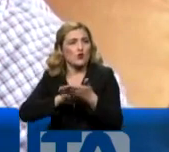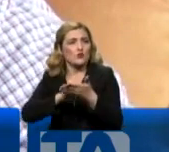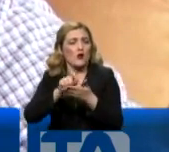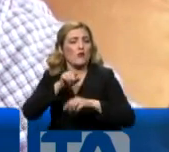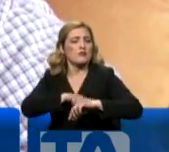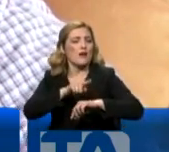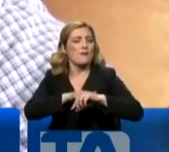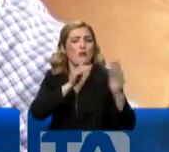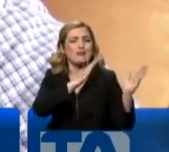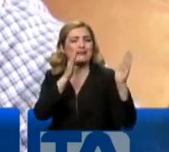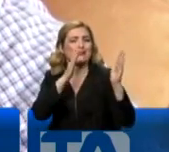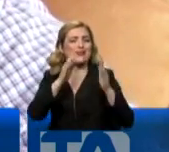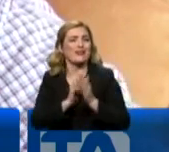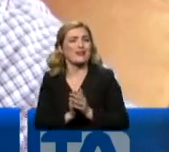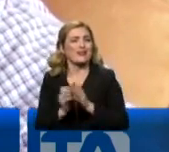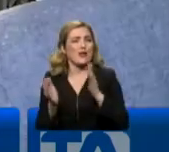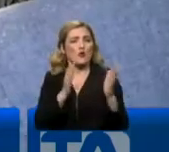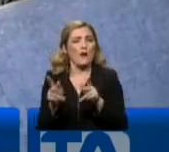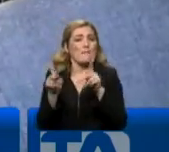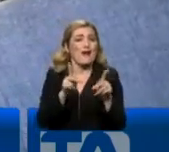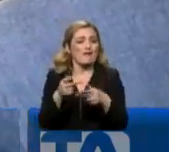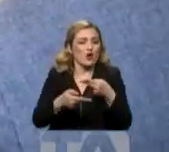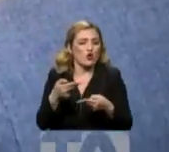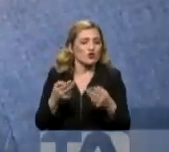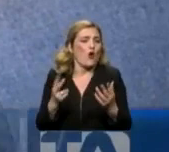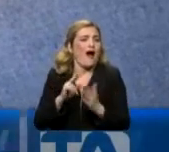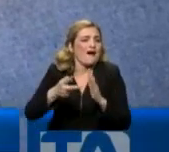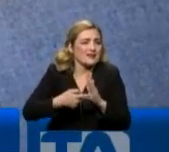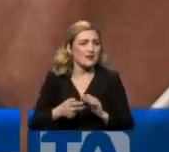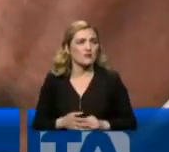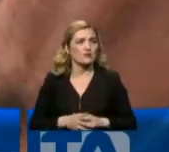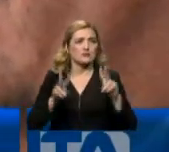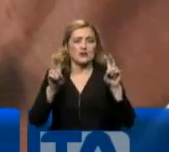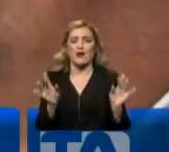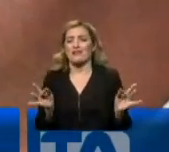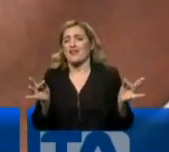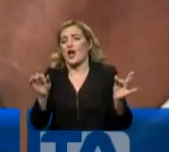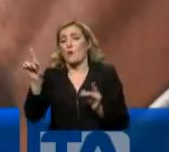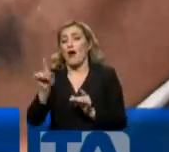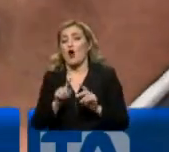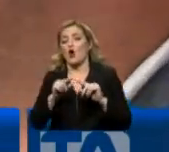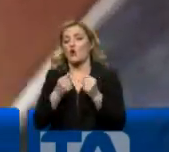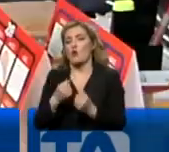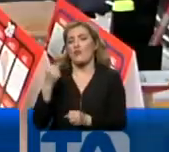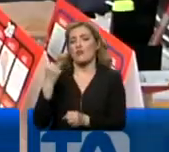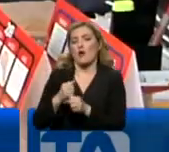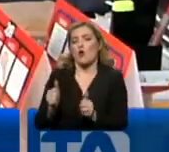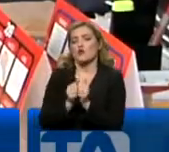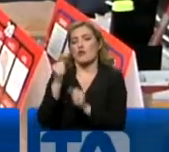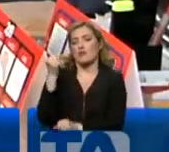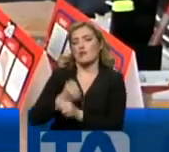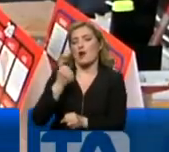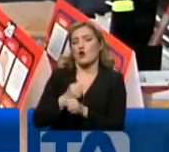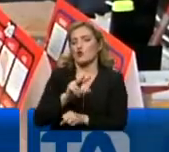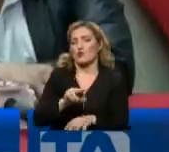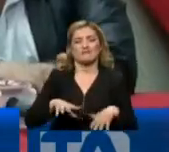ese tiempo mientras el plan de negocio se activa. Sin embargo, esto es un tema delicado para el Frente Unitario de Trabajadores, que no acepta este